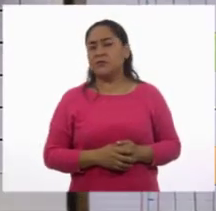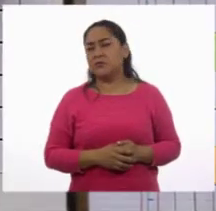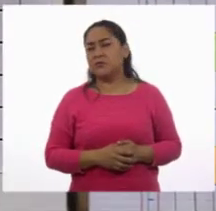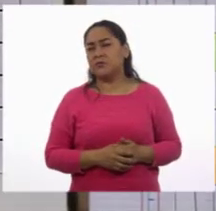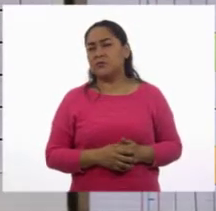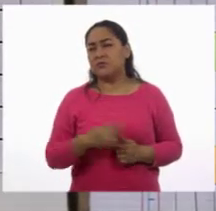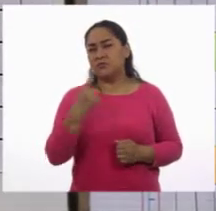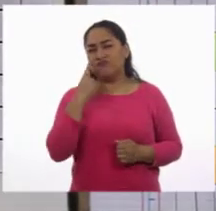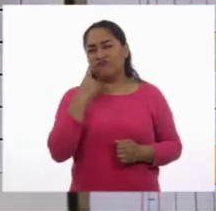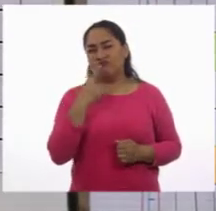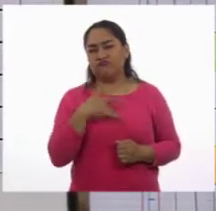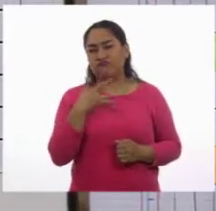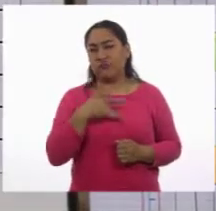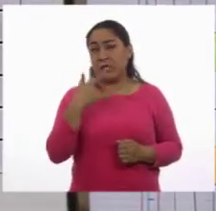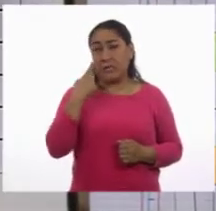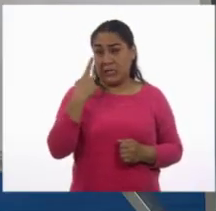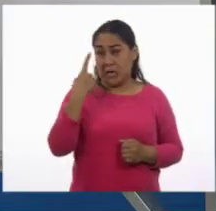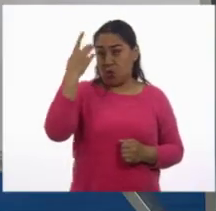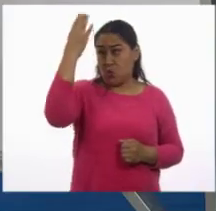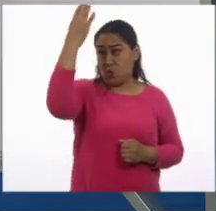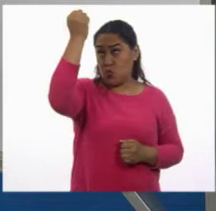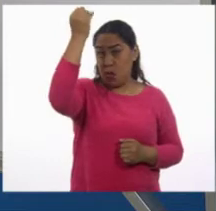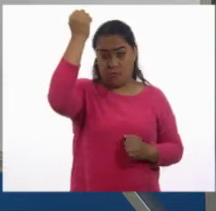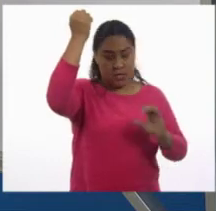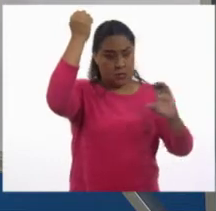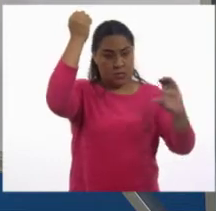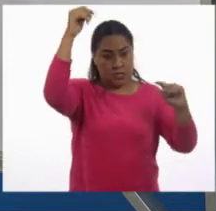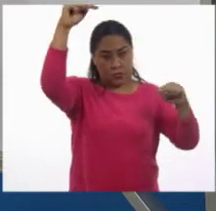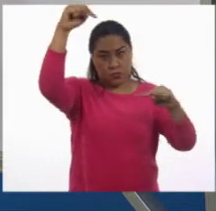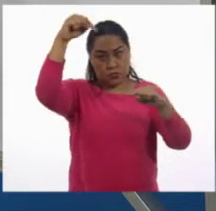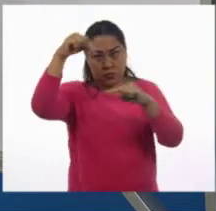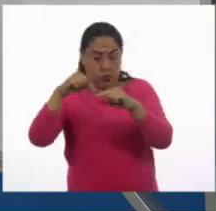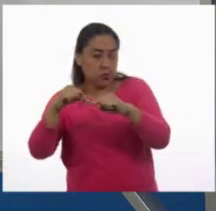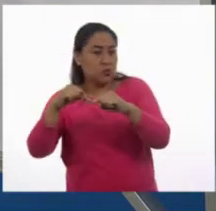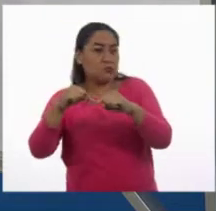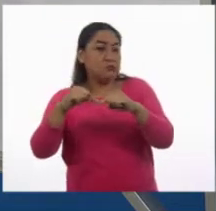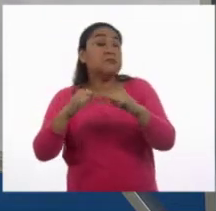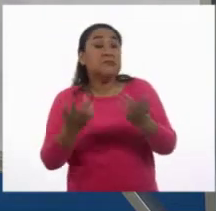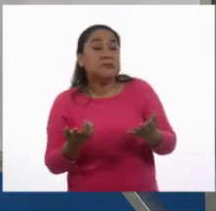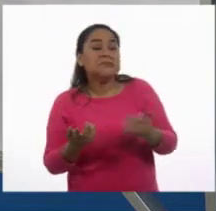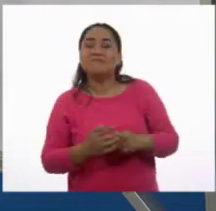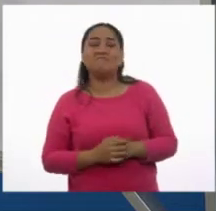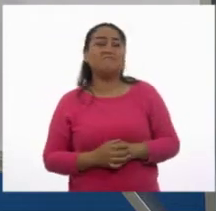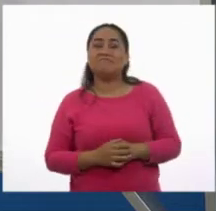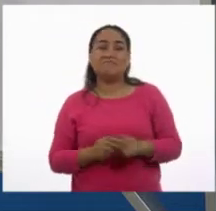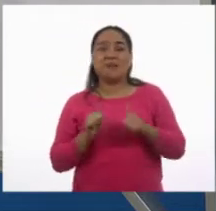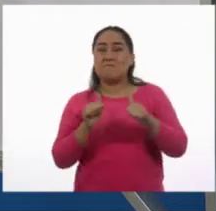9C. 9C, agua. Agua.